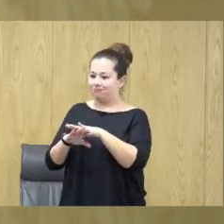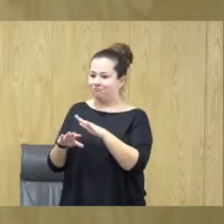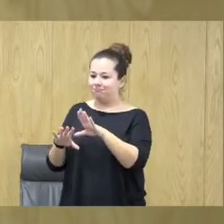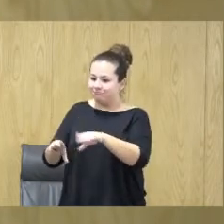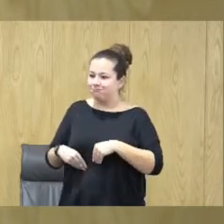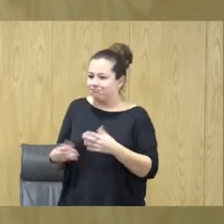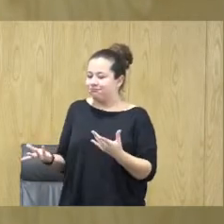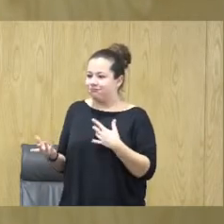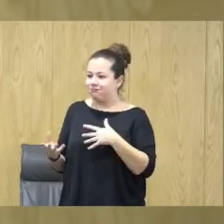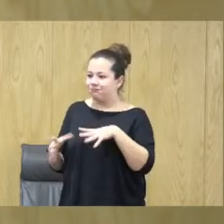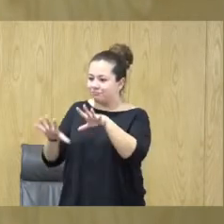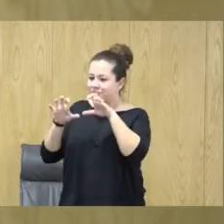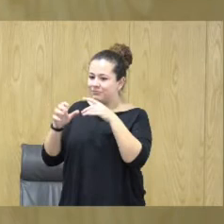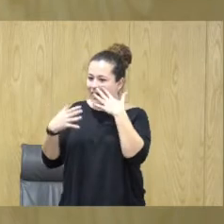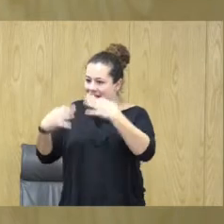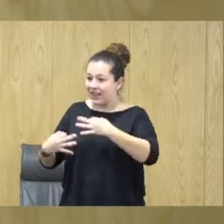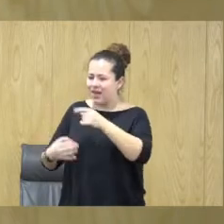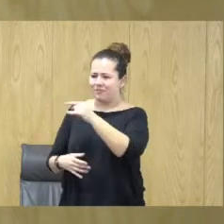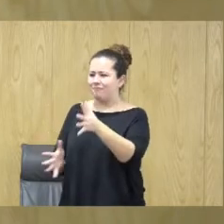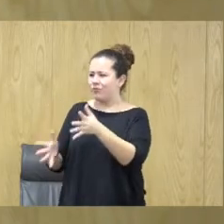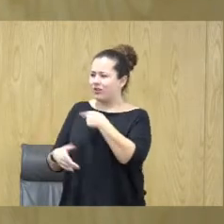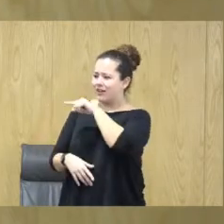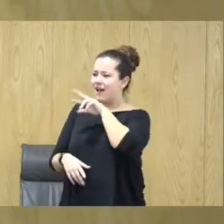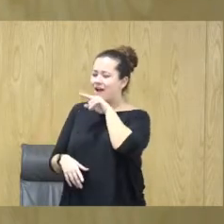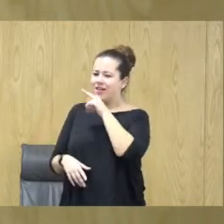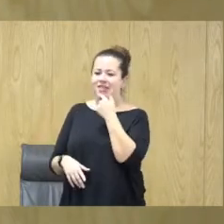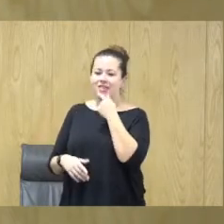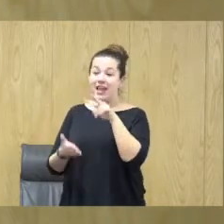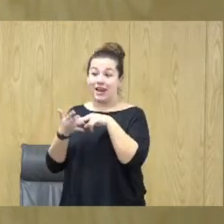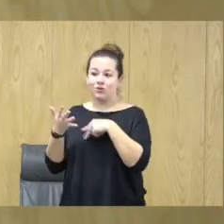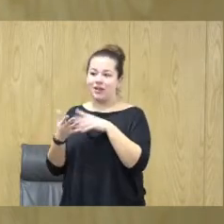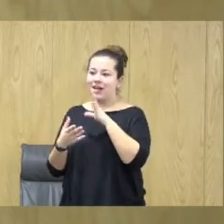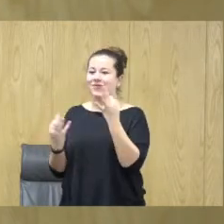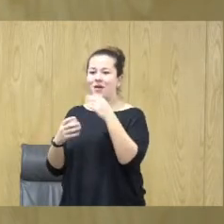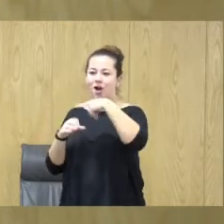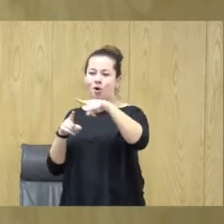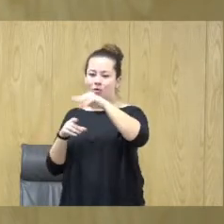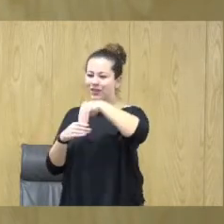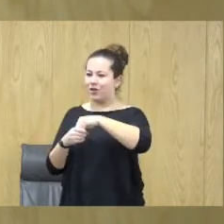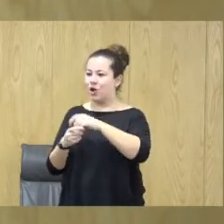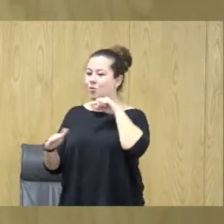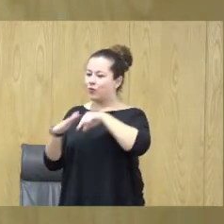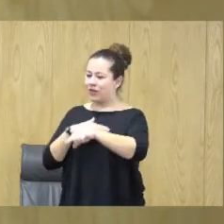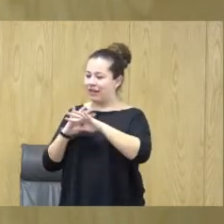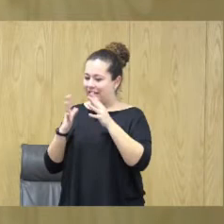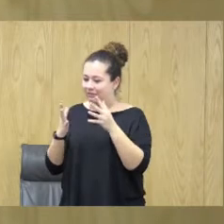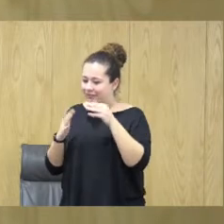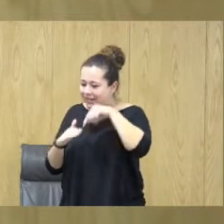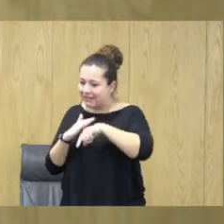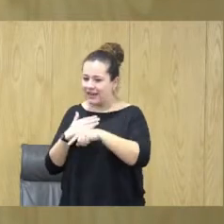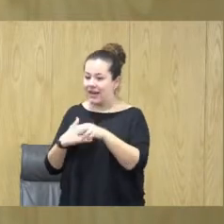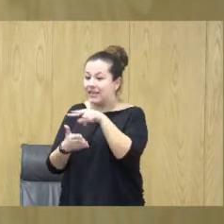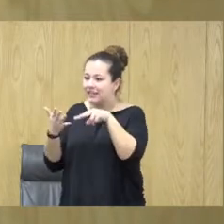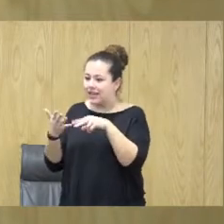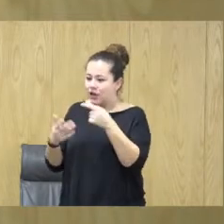realidad, ¿no? Y me encanta cuando él habla que la lectura tiene un componente de profundidad interna, que se lee con lo de dentro, con lo que